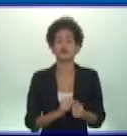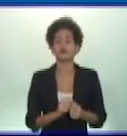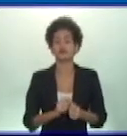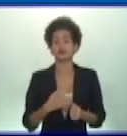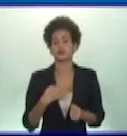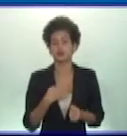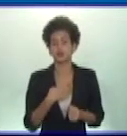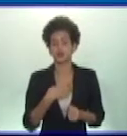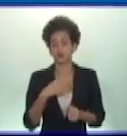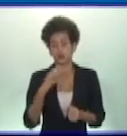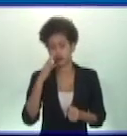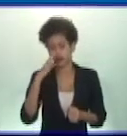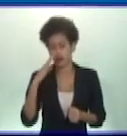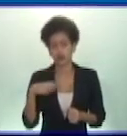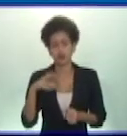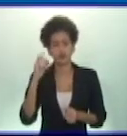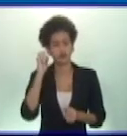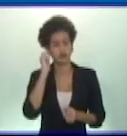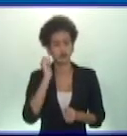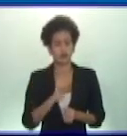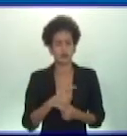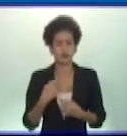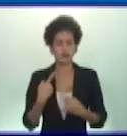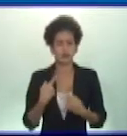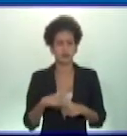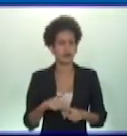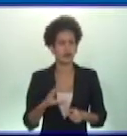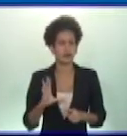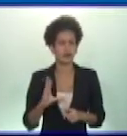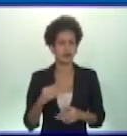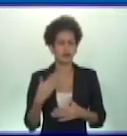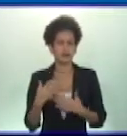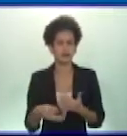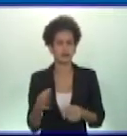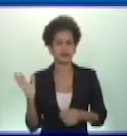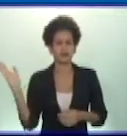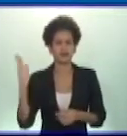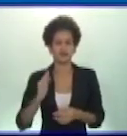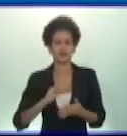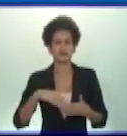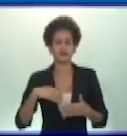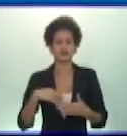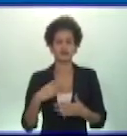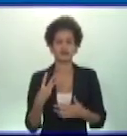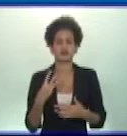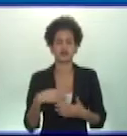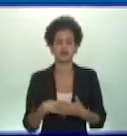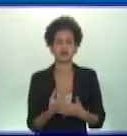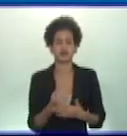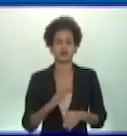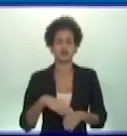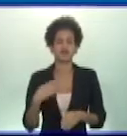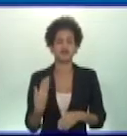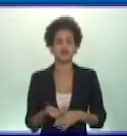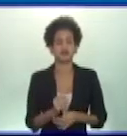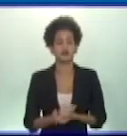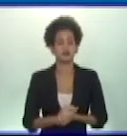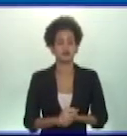días. Pero aquí el problema nos dice que regresó 3 días después. Bueno, si es después, eso quiere decir